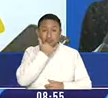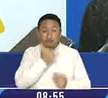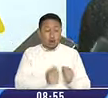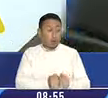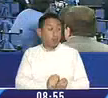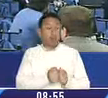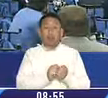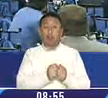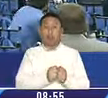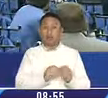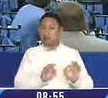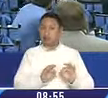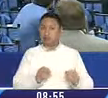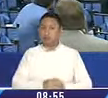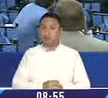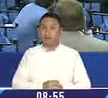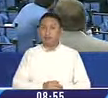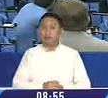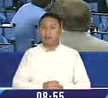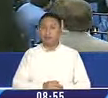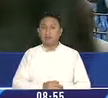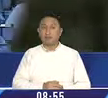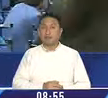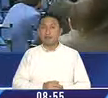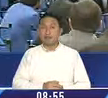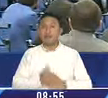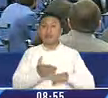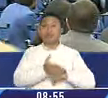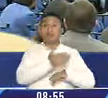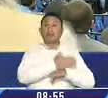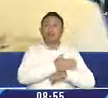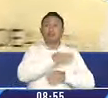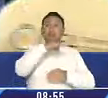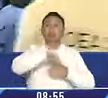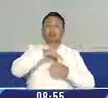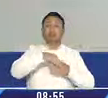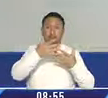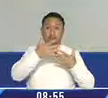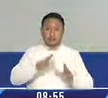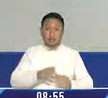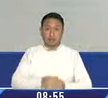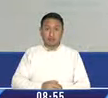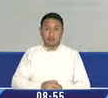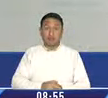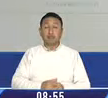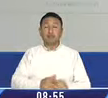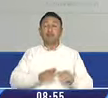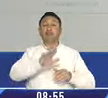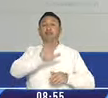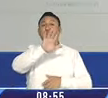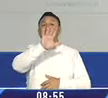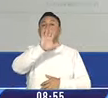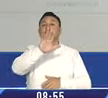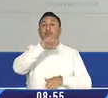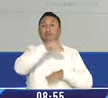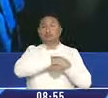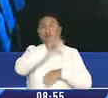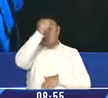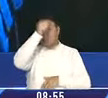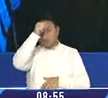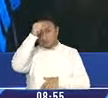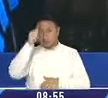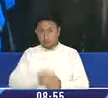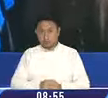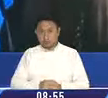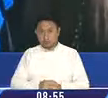información. Sistema informático que antes que culmine la votación, es decir, a las 17 horas de este domingo, será